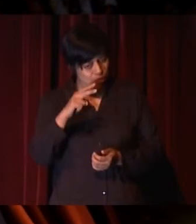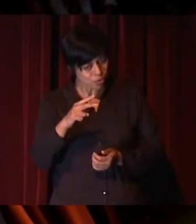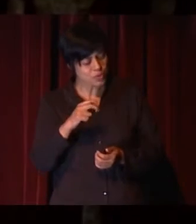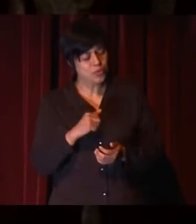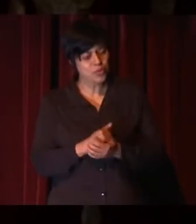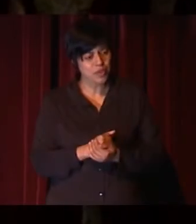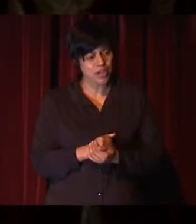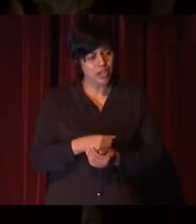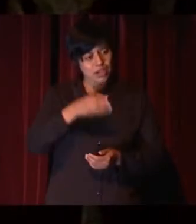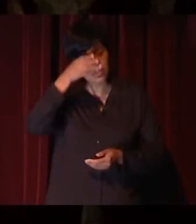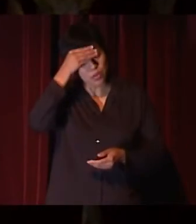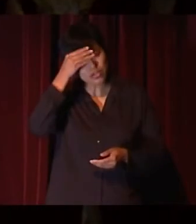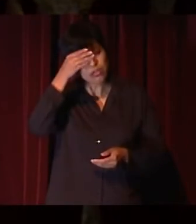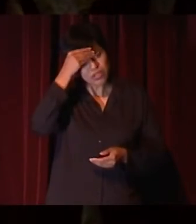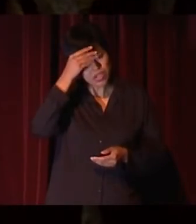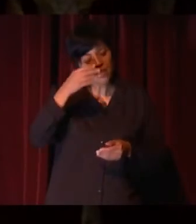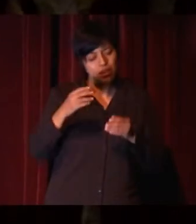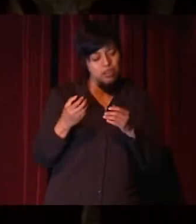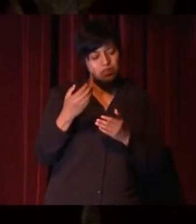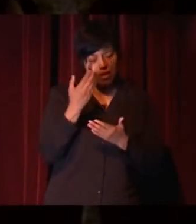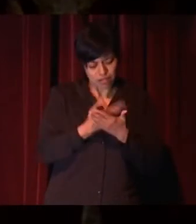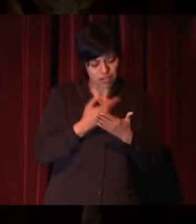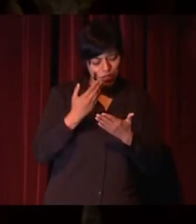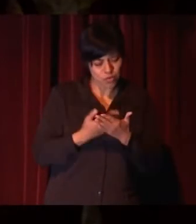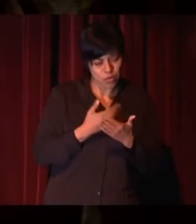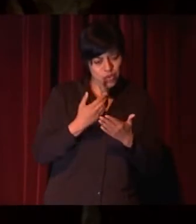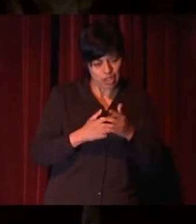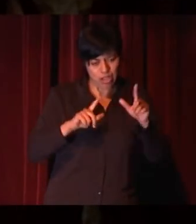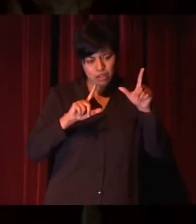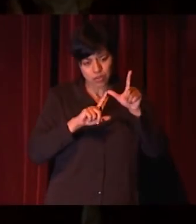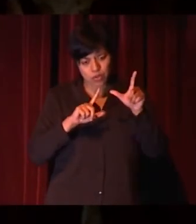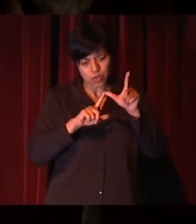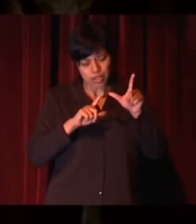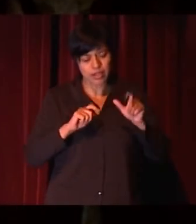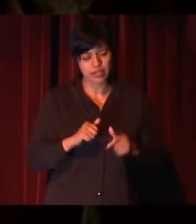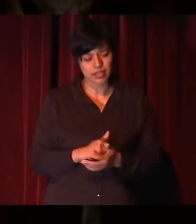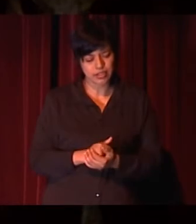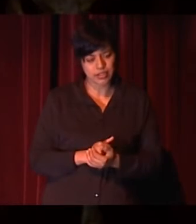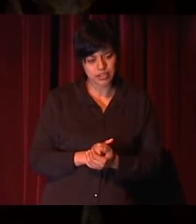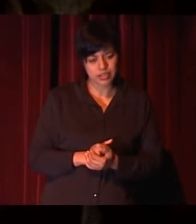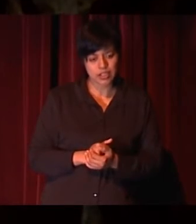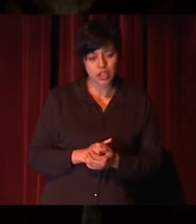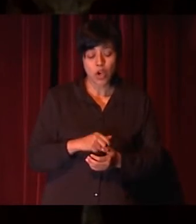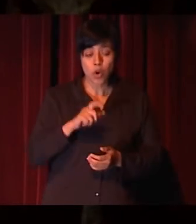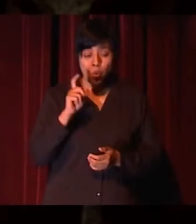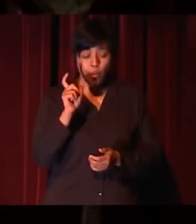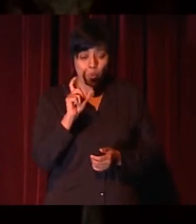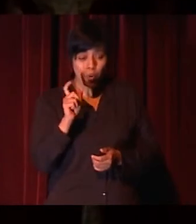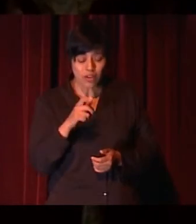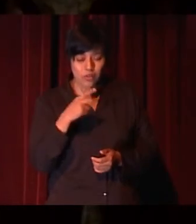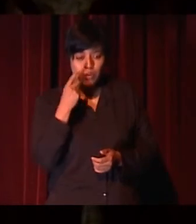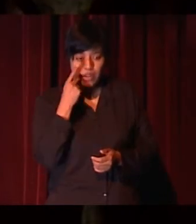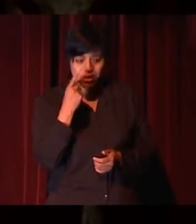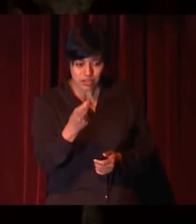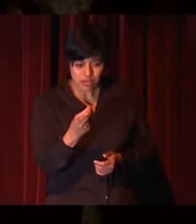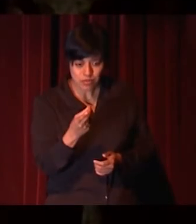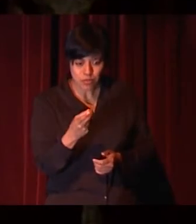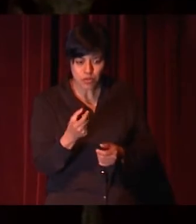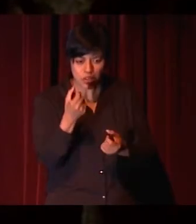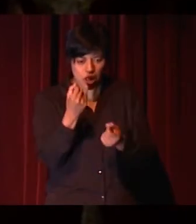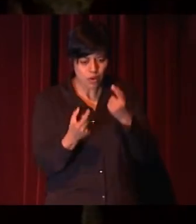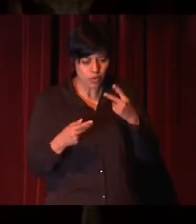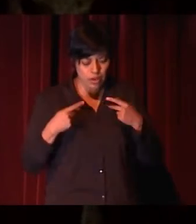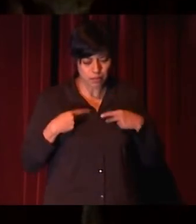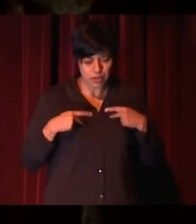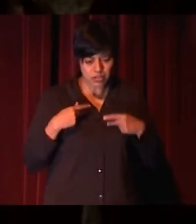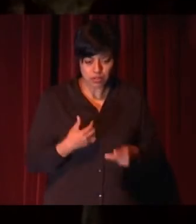algo que aprendí en mis estudios de letras se llama lactante del lenguaje y cuando tú le dices a alguien te perdono no solamente le estás